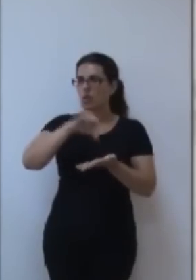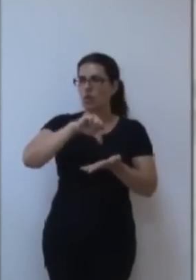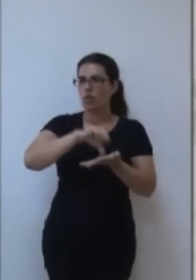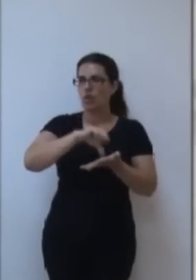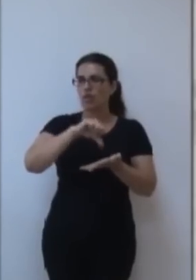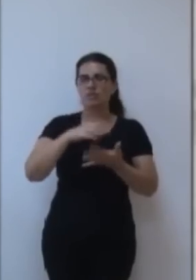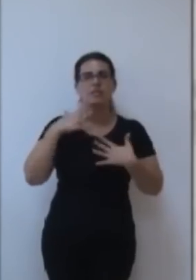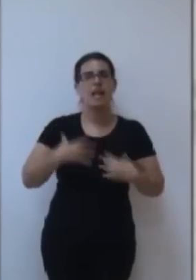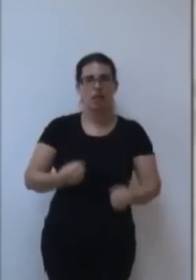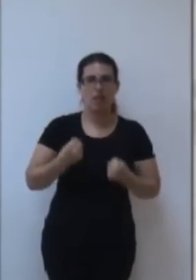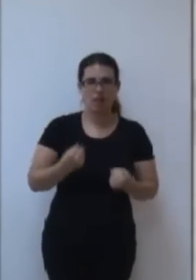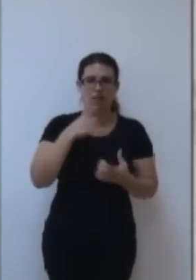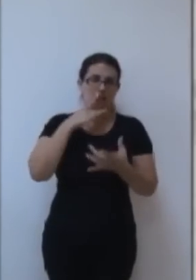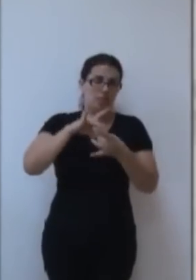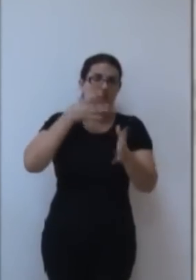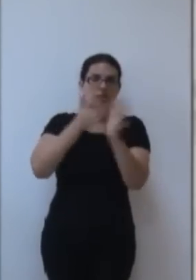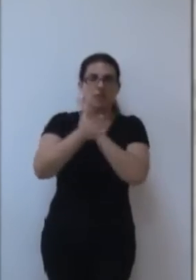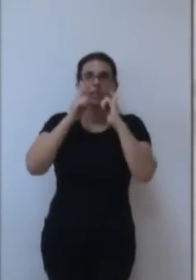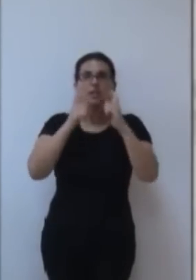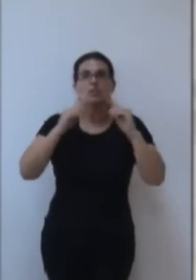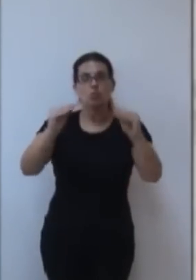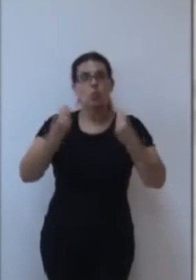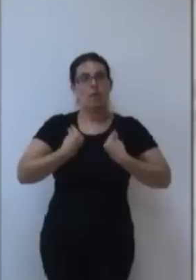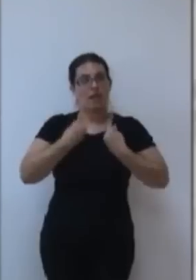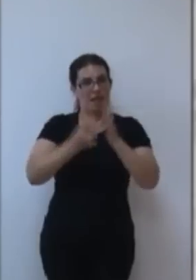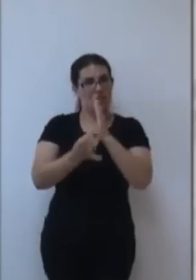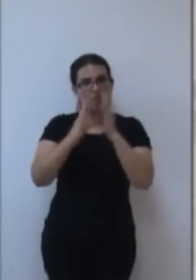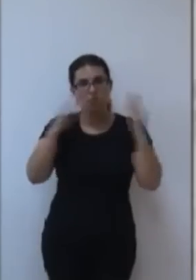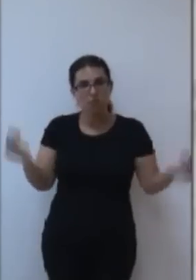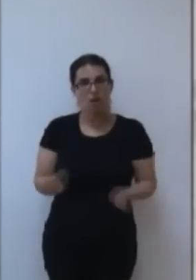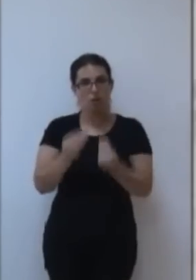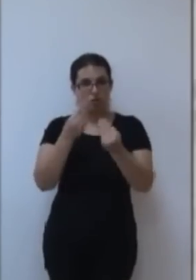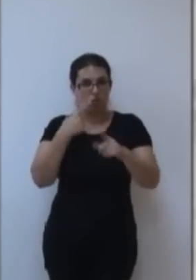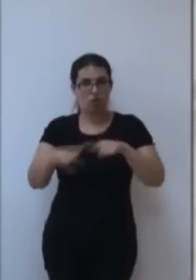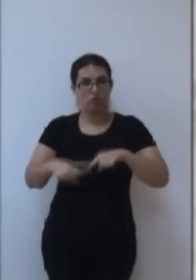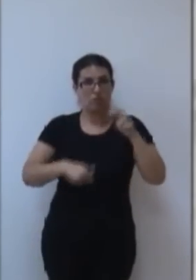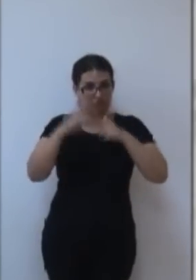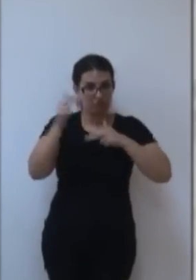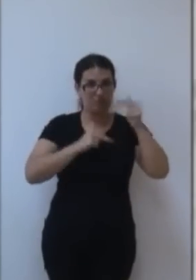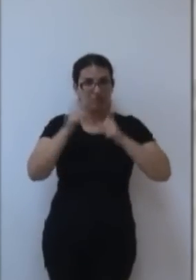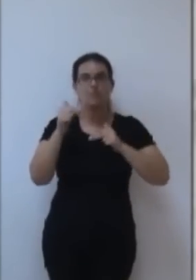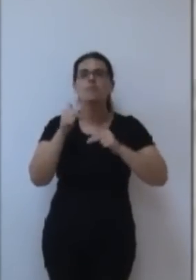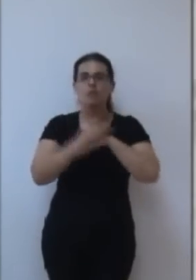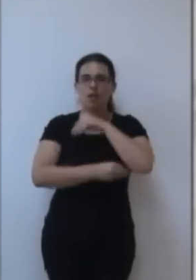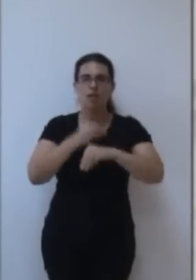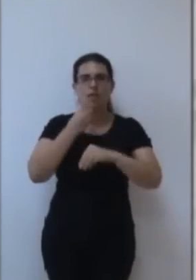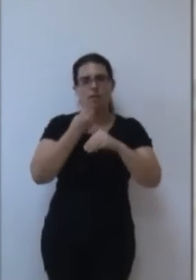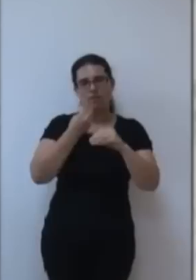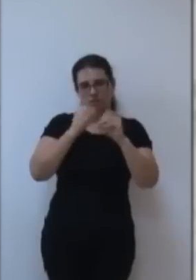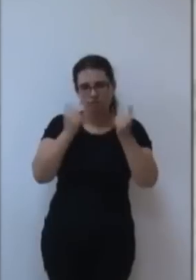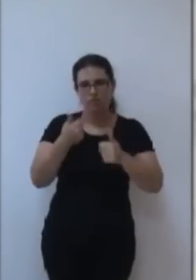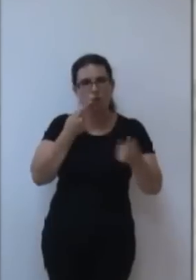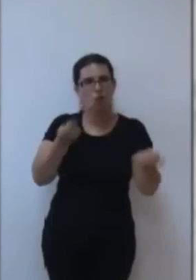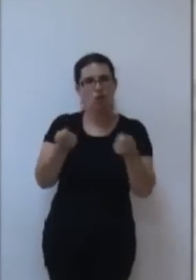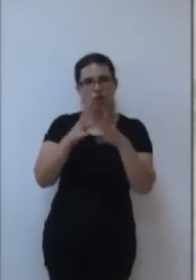las que se intenta mejorar la calidad de vida de los ciudadanos, para que lo que se construya se haga de una manera coordinada e integrando